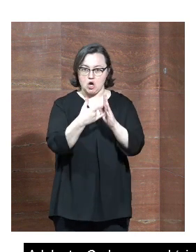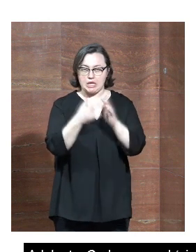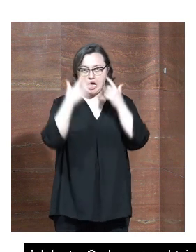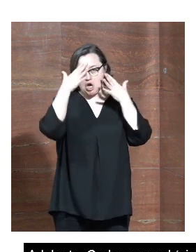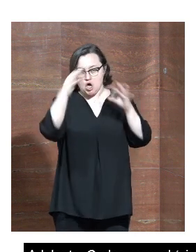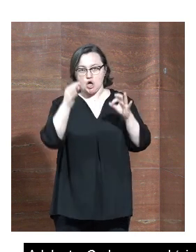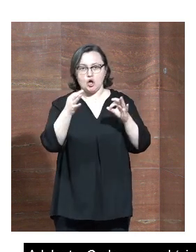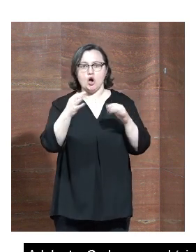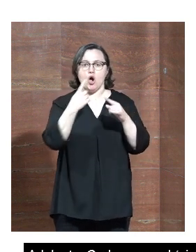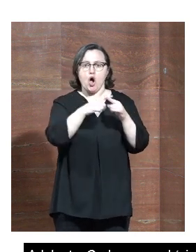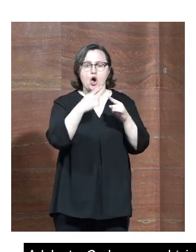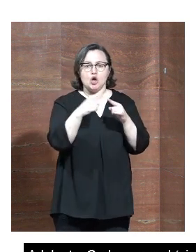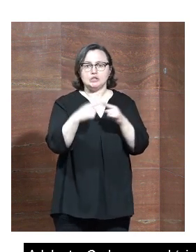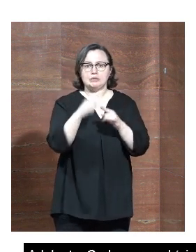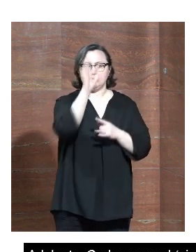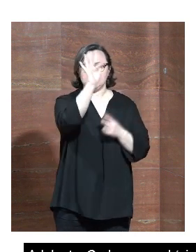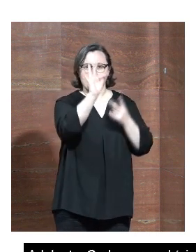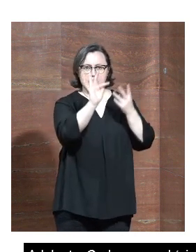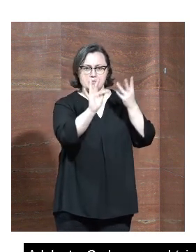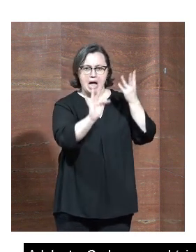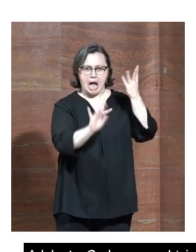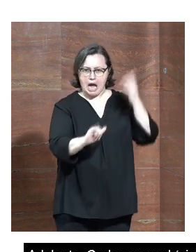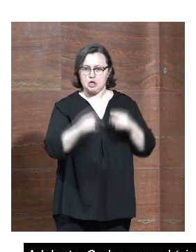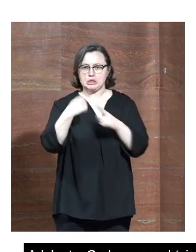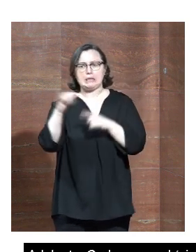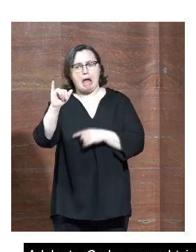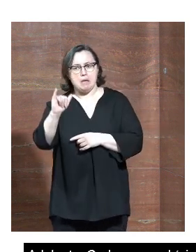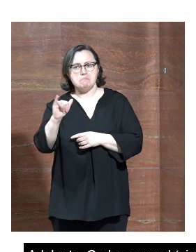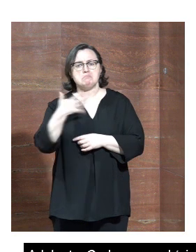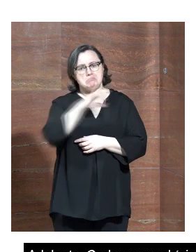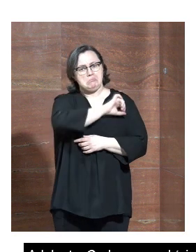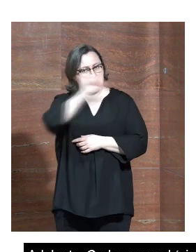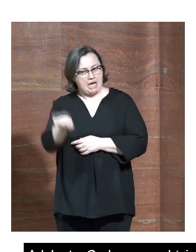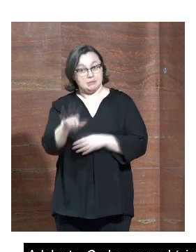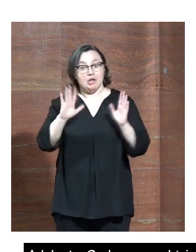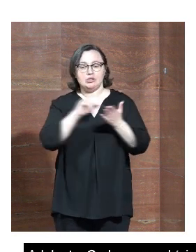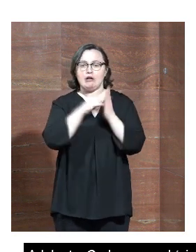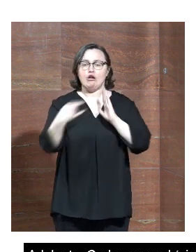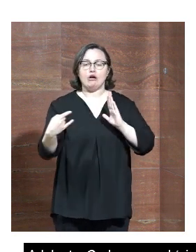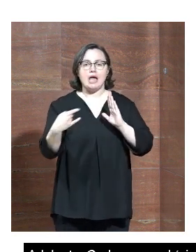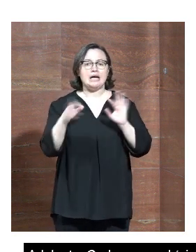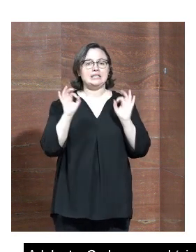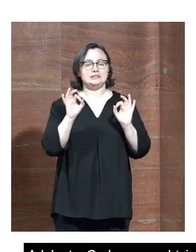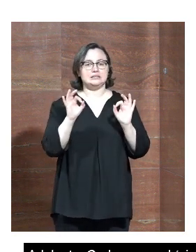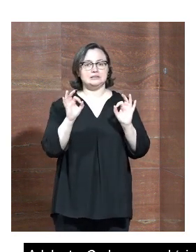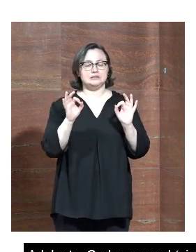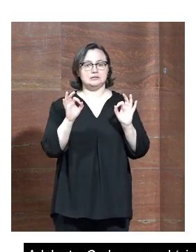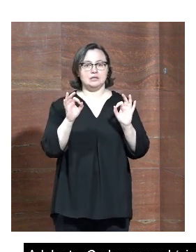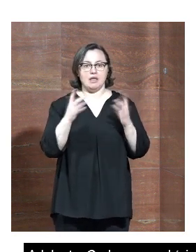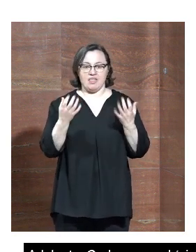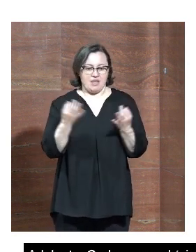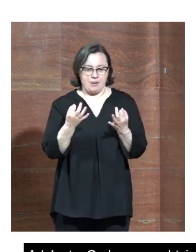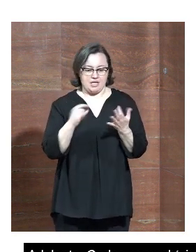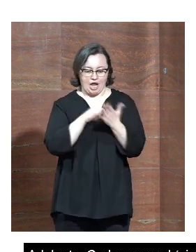evidentemente, tiene muchísimas más luces que sombras, pero la tecnología tiene que